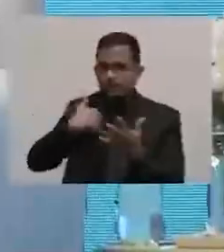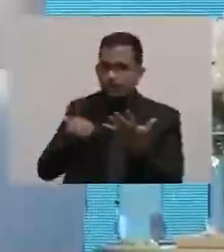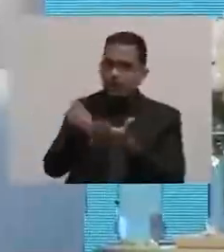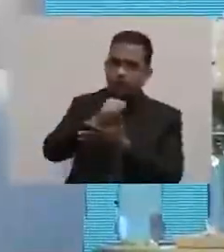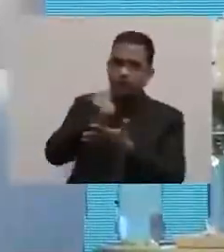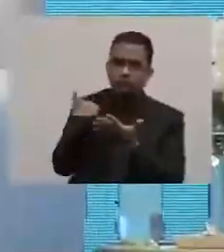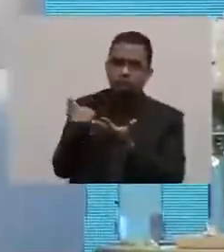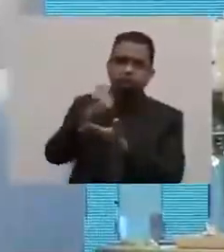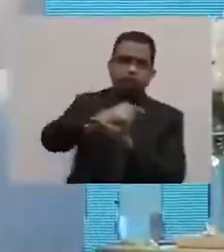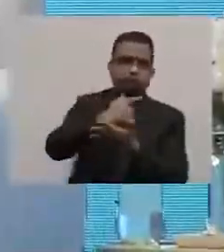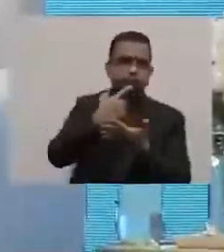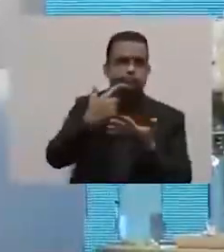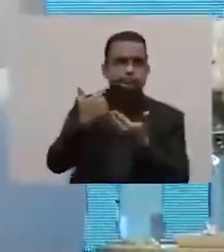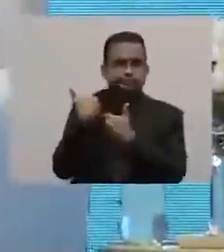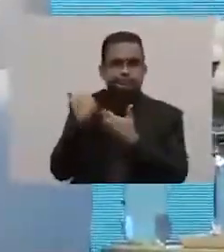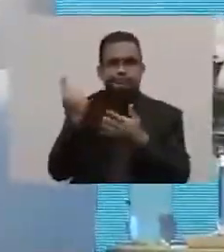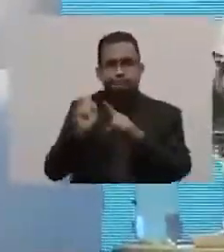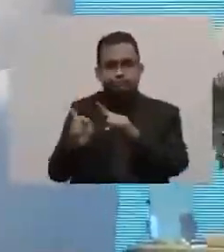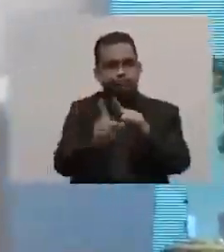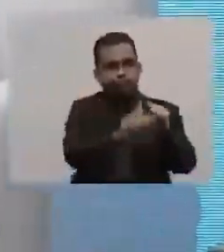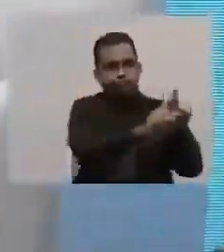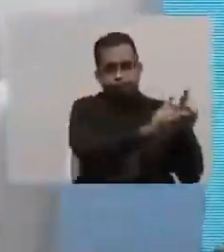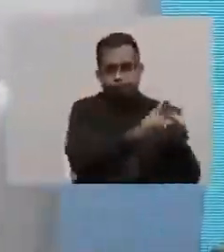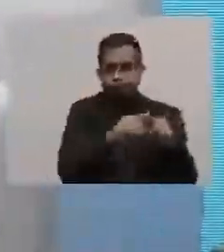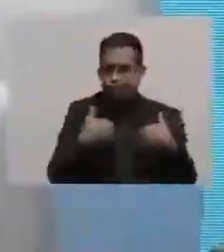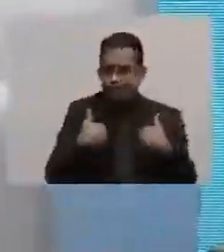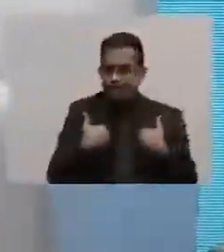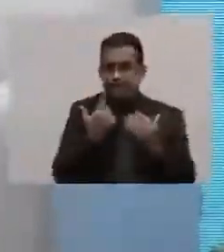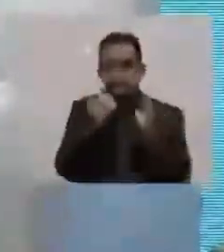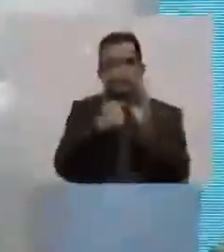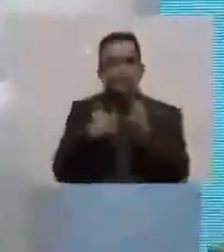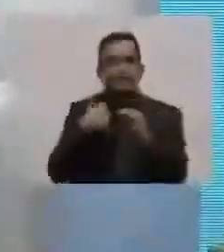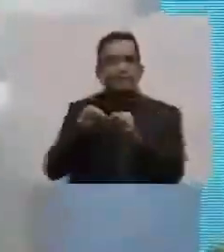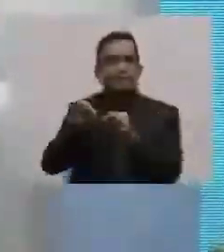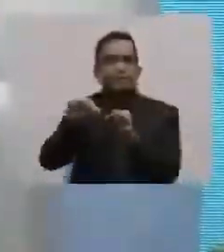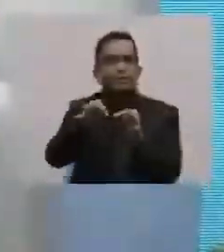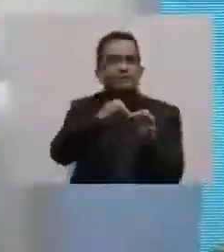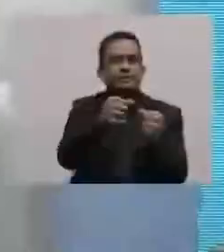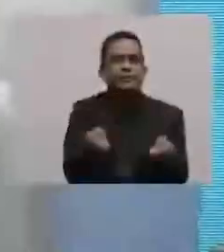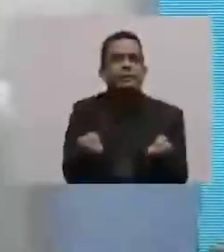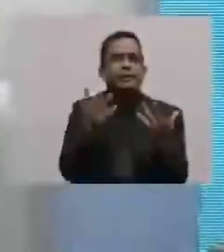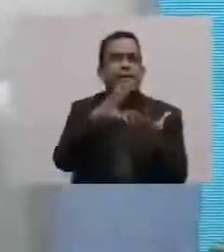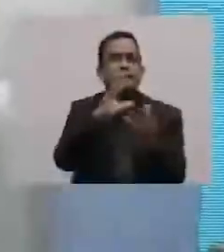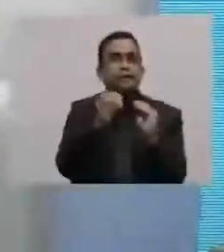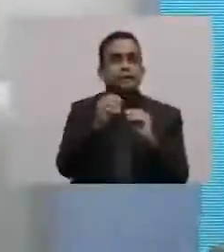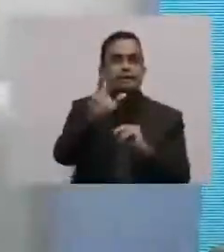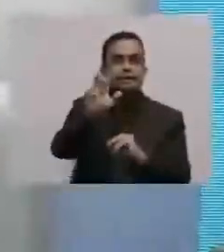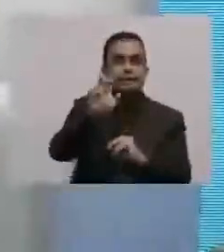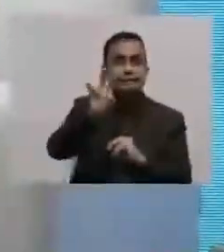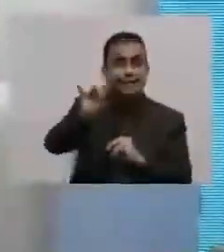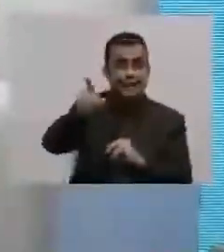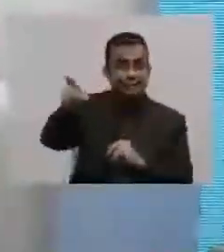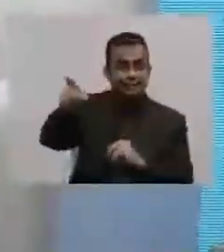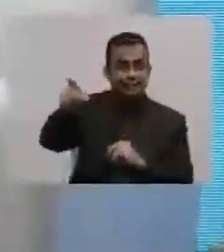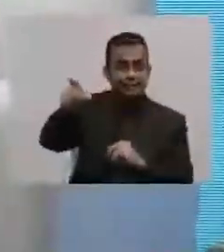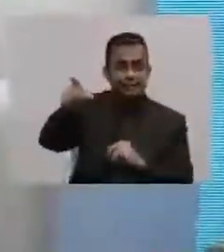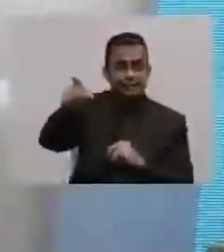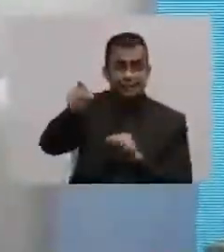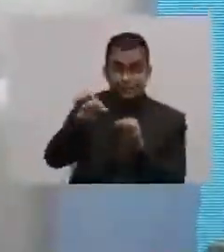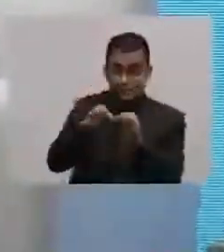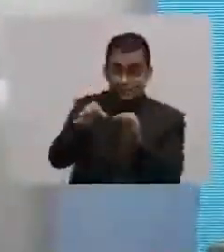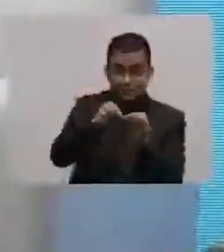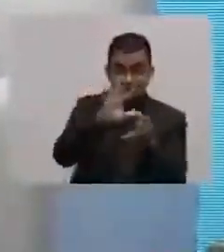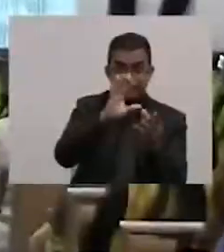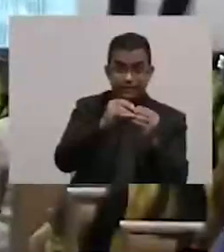¿cuántos cargos tenemos en los municipios? ¿Cuántos municipios que hay? Son 378 con los distritos por municipales. Por ahí está